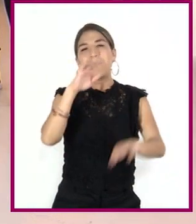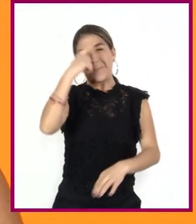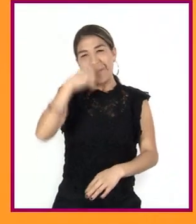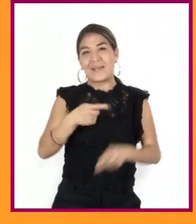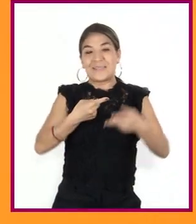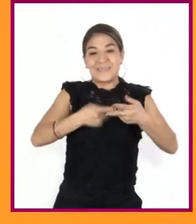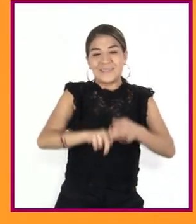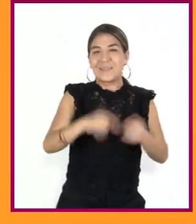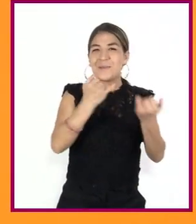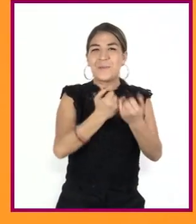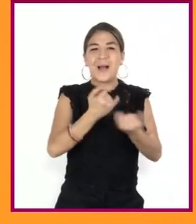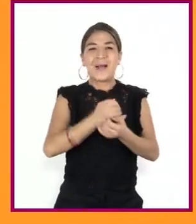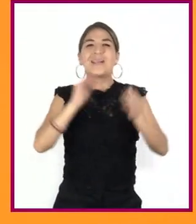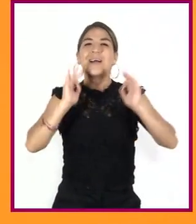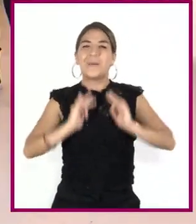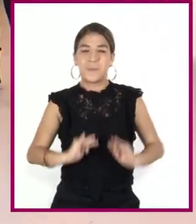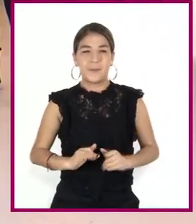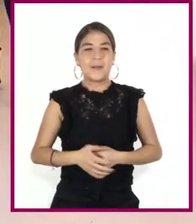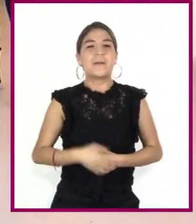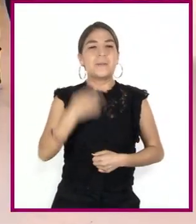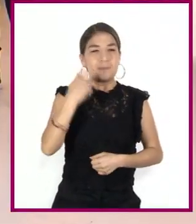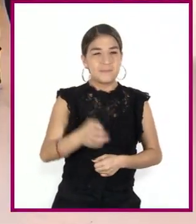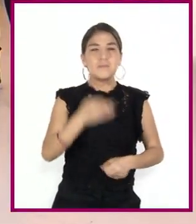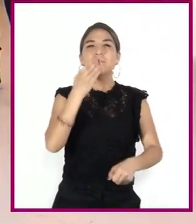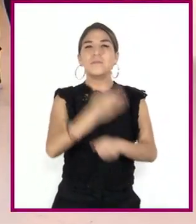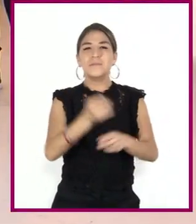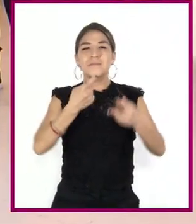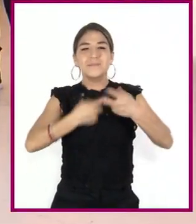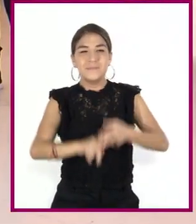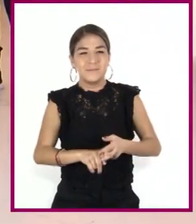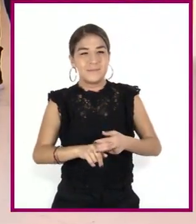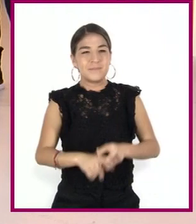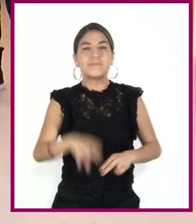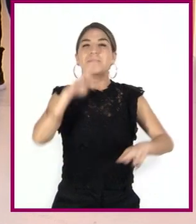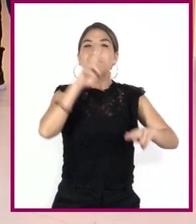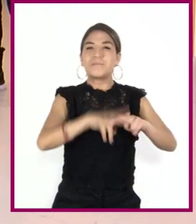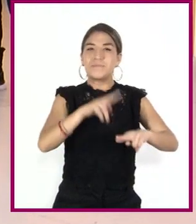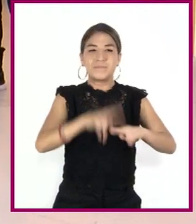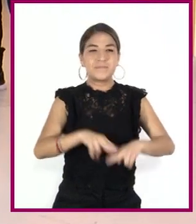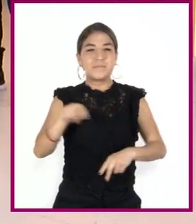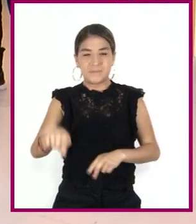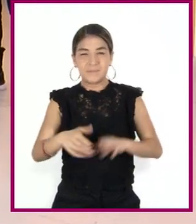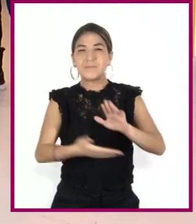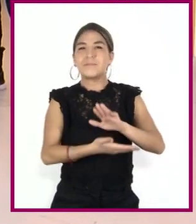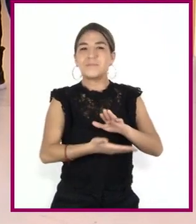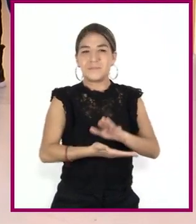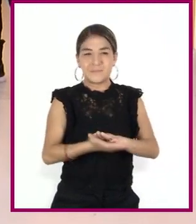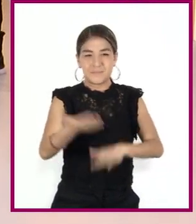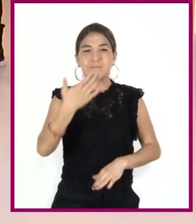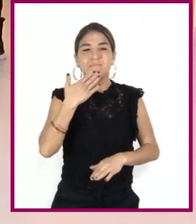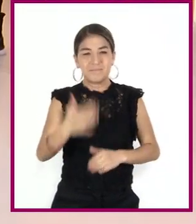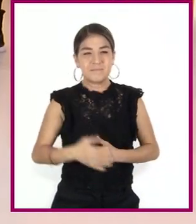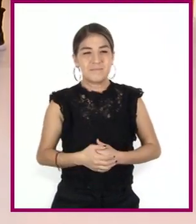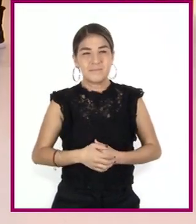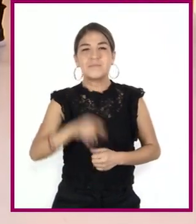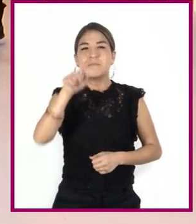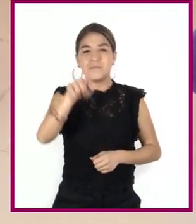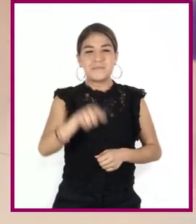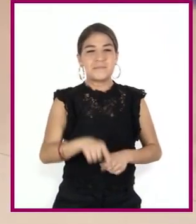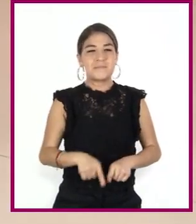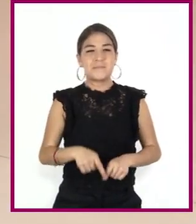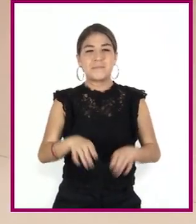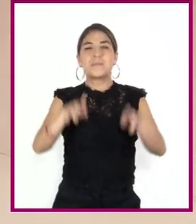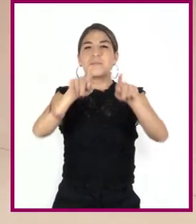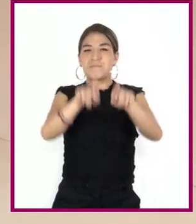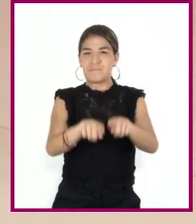cuando iniciamos. Exactamente. Vamos a comenzar sentados en el piso. Perfecto. Piernas extendidas